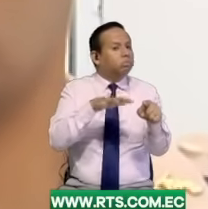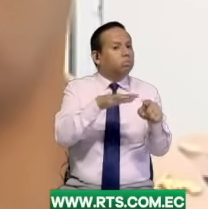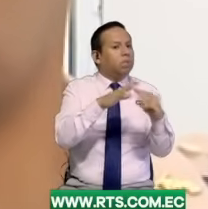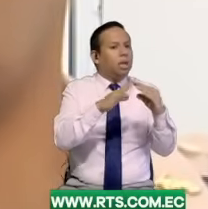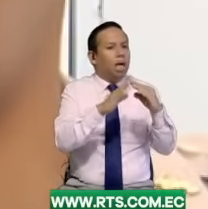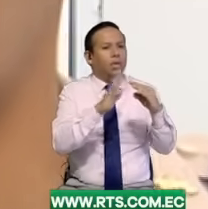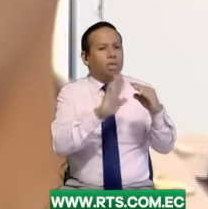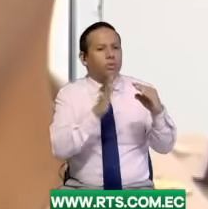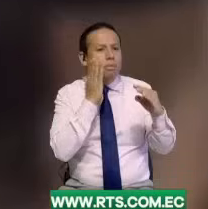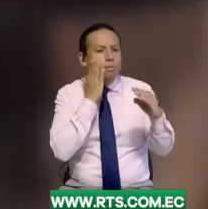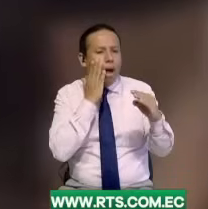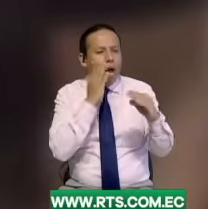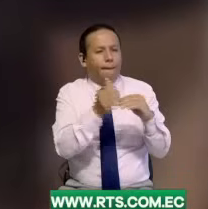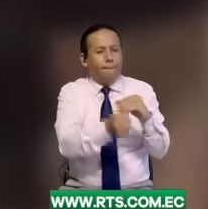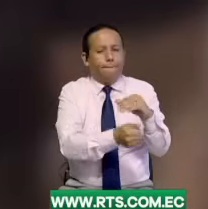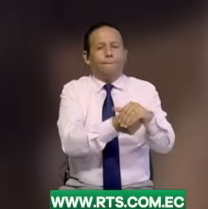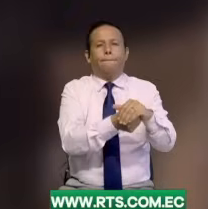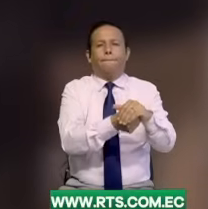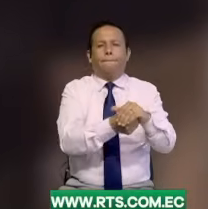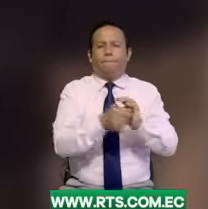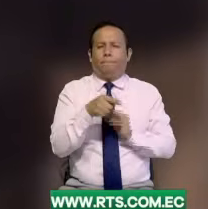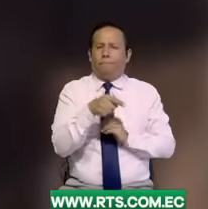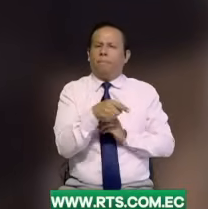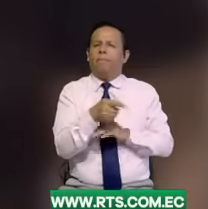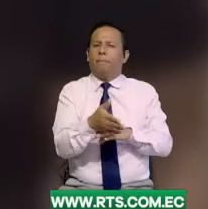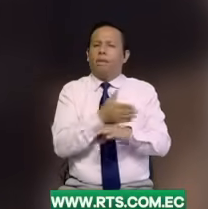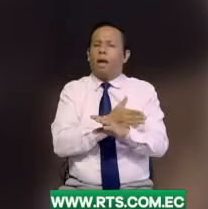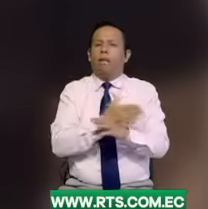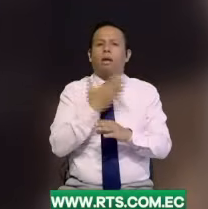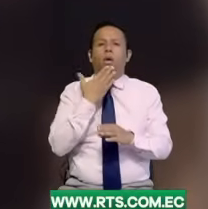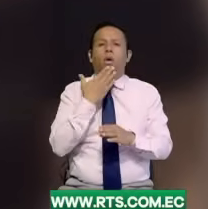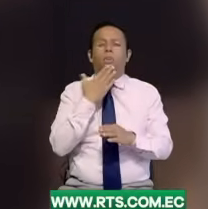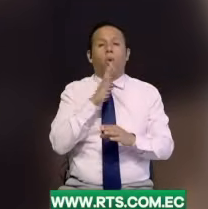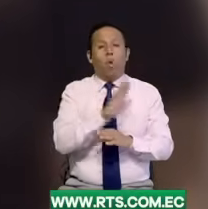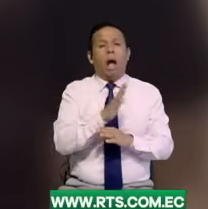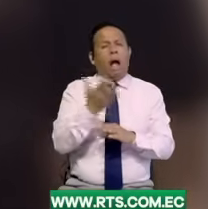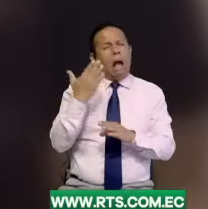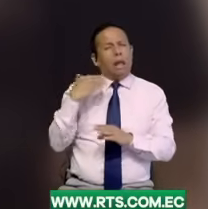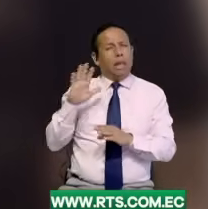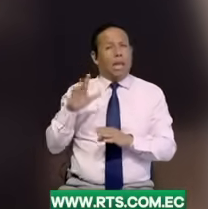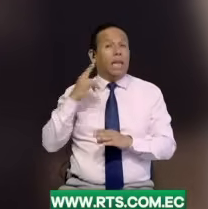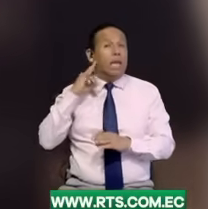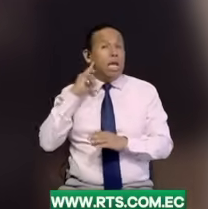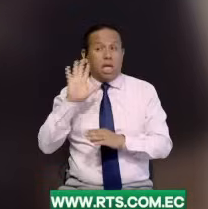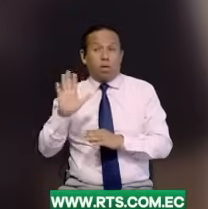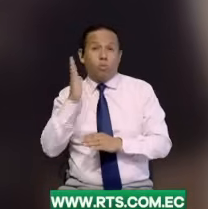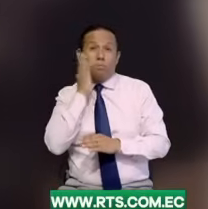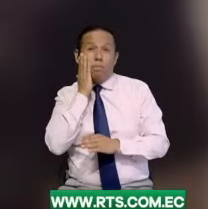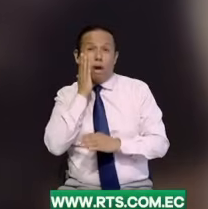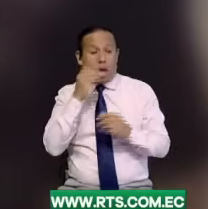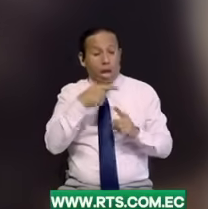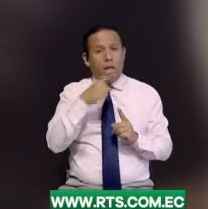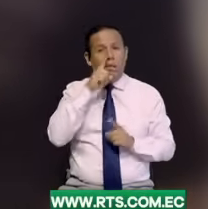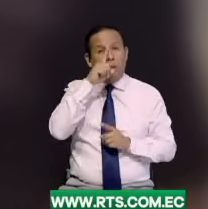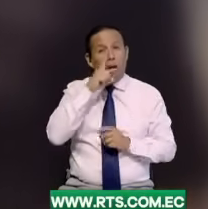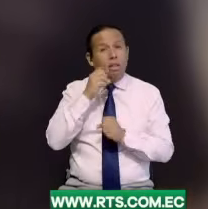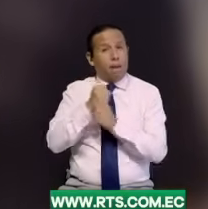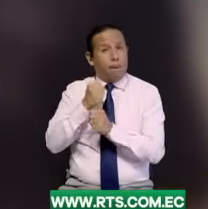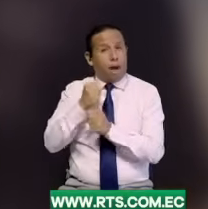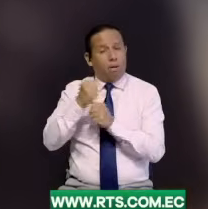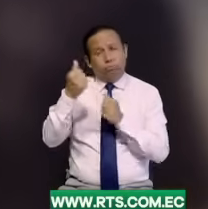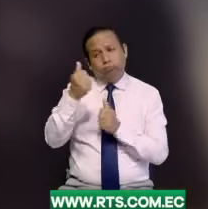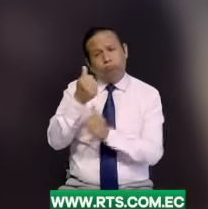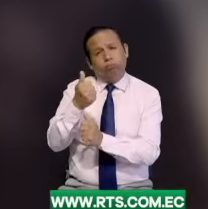domicilio de la madre. El hombre habría sido trabajador de la madre de la víctima cuando cometió el hecho. Aprovechó que tenía la confianza de la mujer y